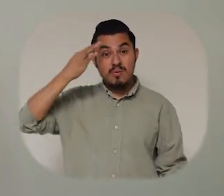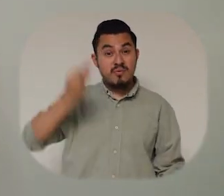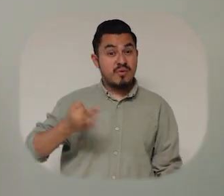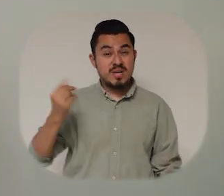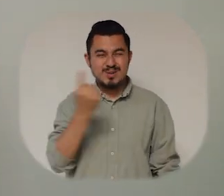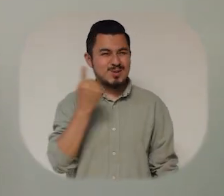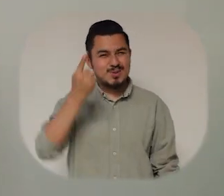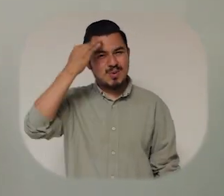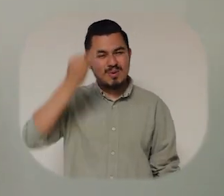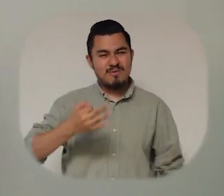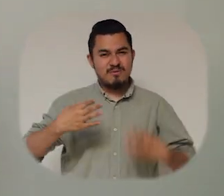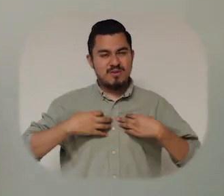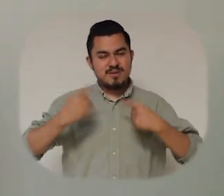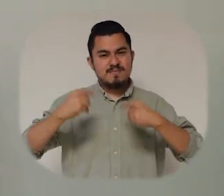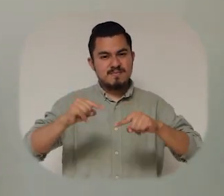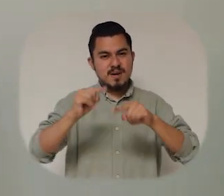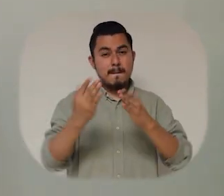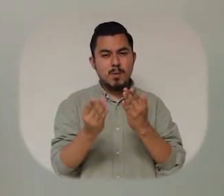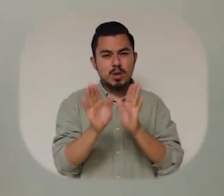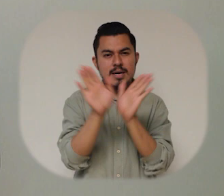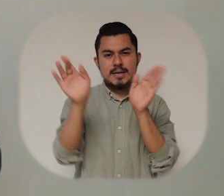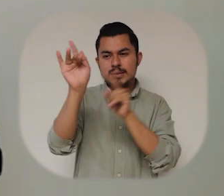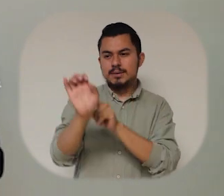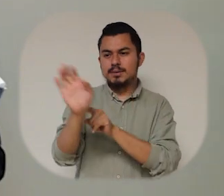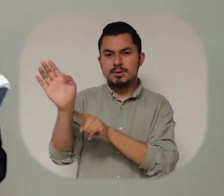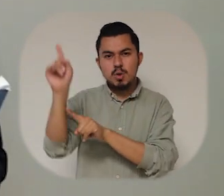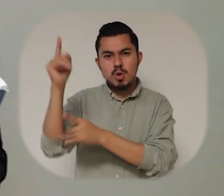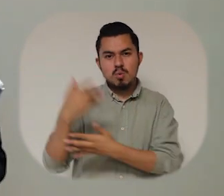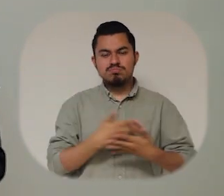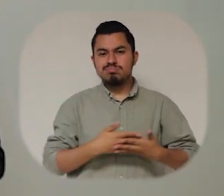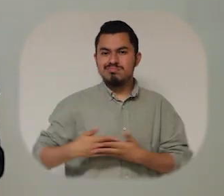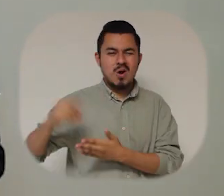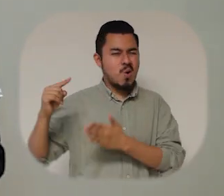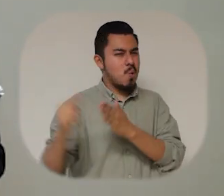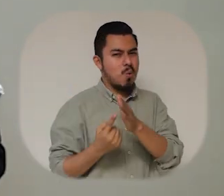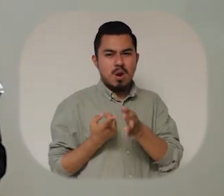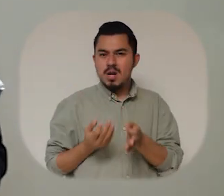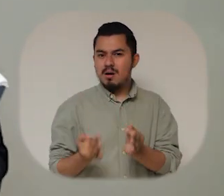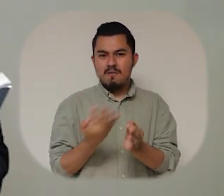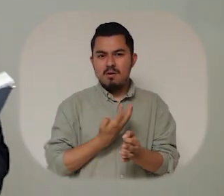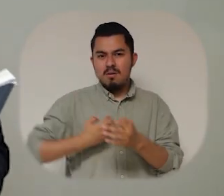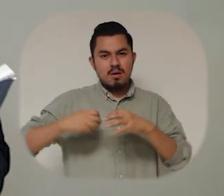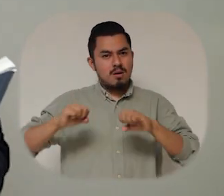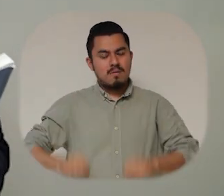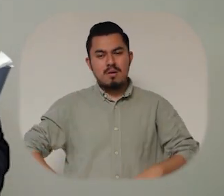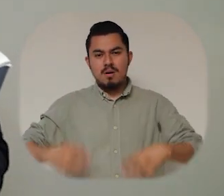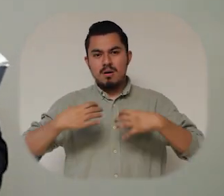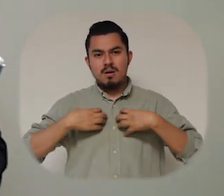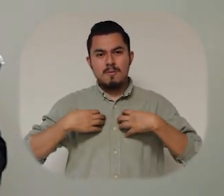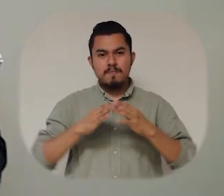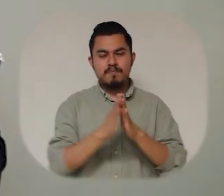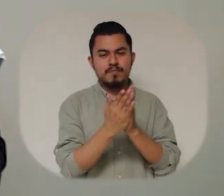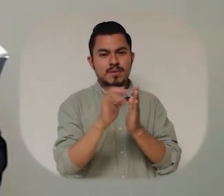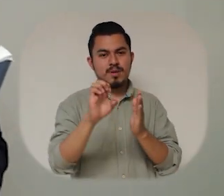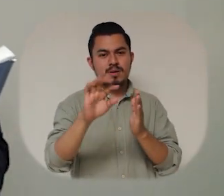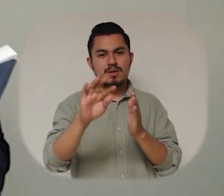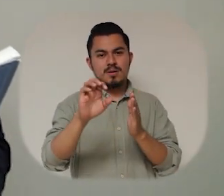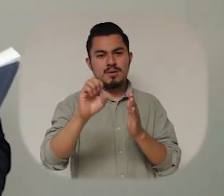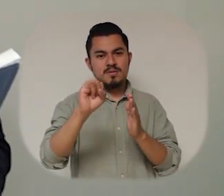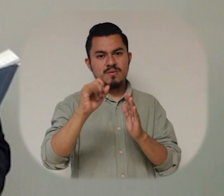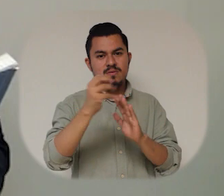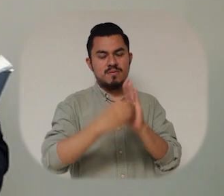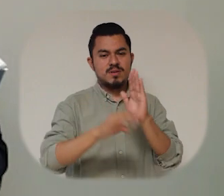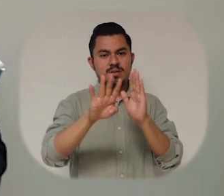el Cristo, el Hijo de Dios. Esta es la única forma de vivir. Efesios 4, del 12 al 13, a fin